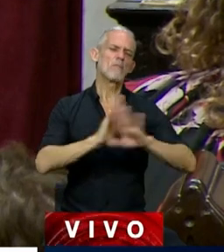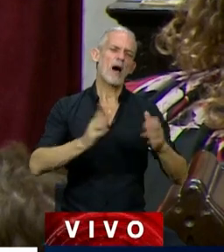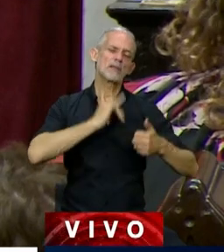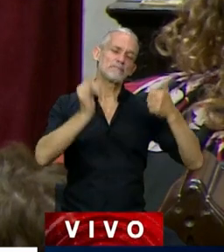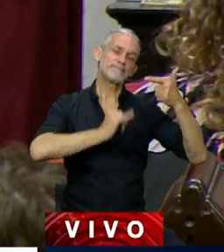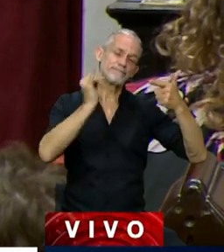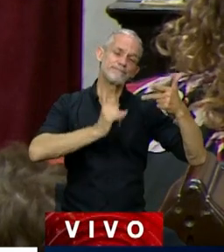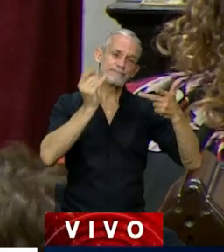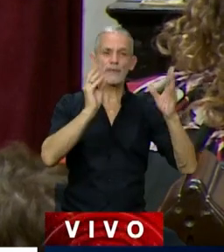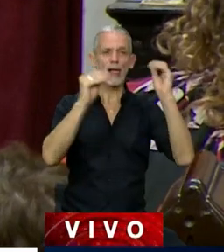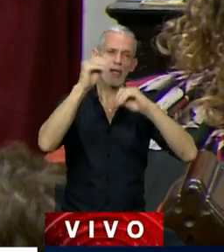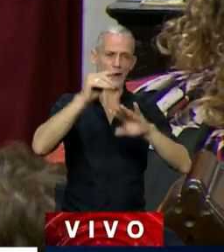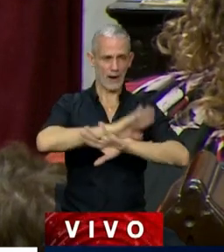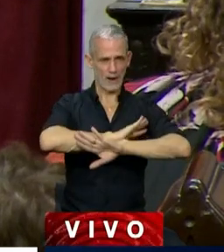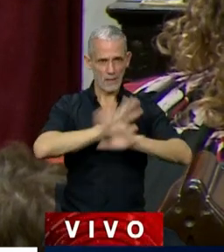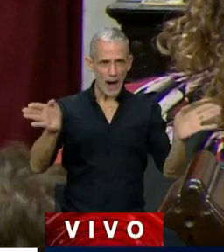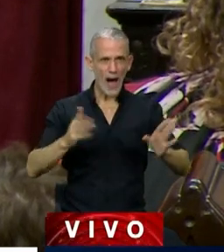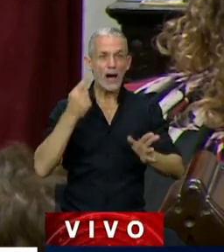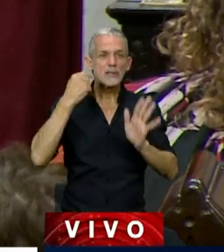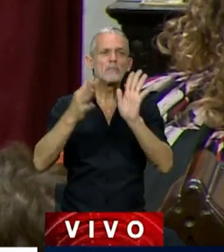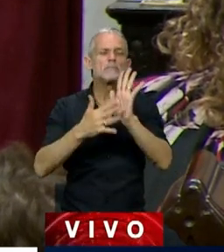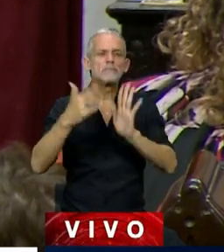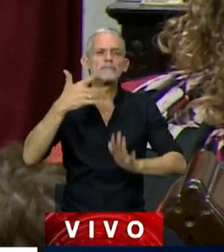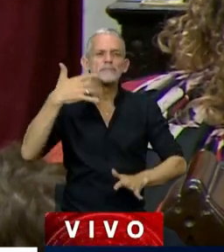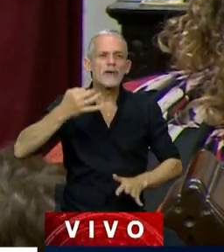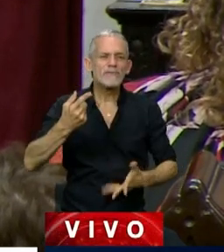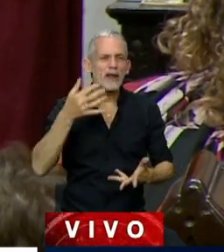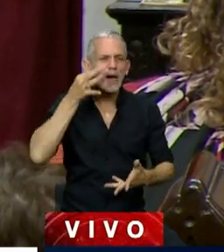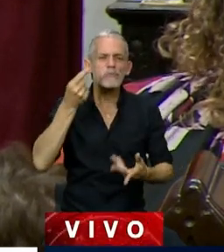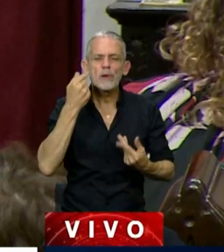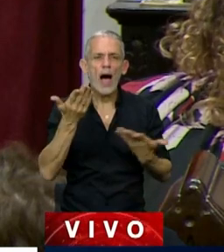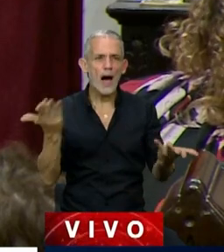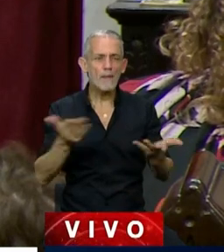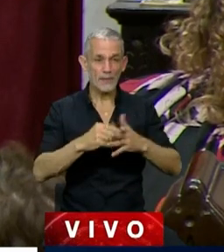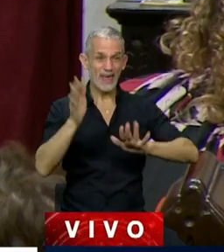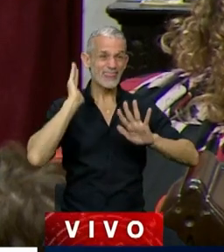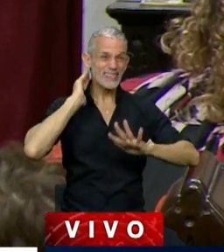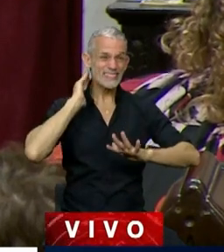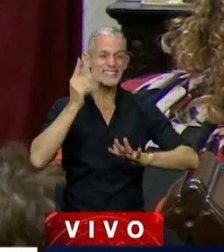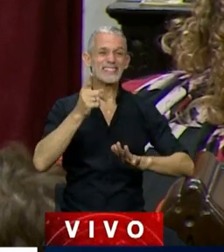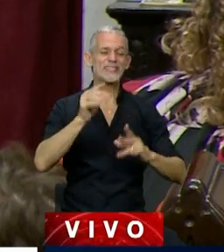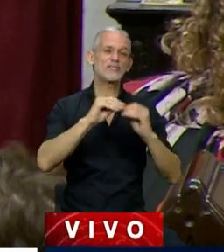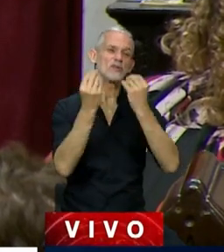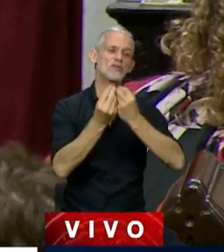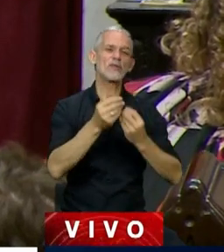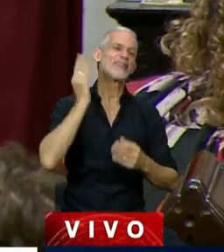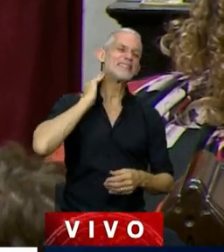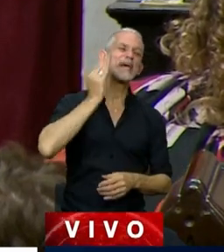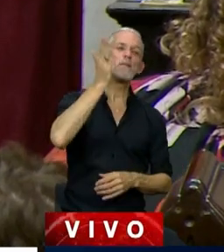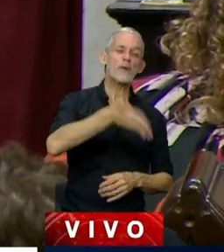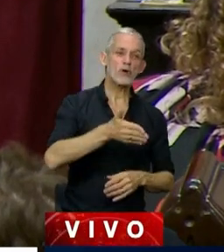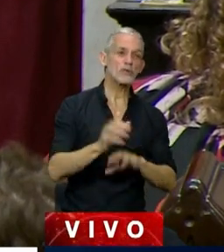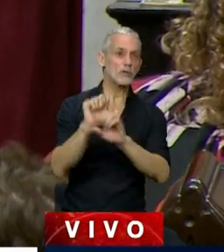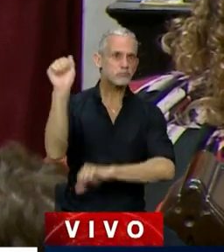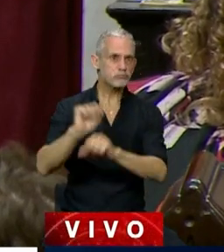relato, hablemos de los hechos. Hablemos de cómo en esta Argentina solamente 16 de cada 100 chicos están